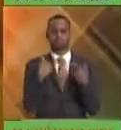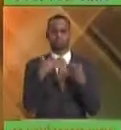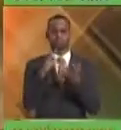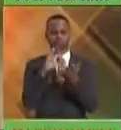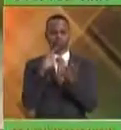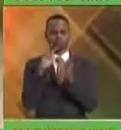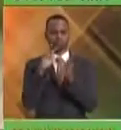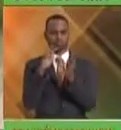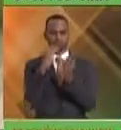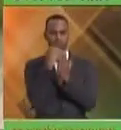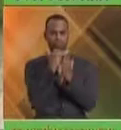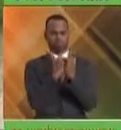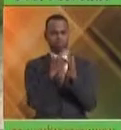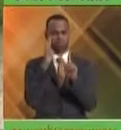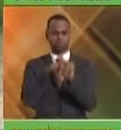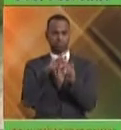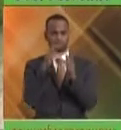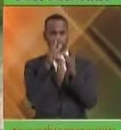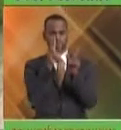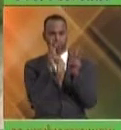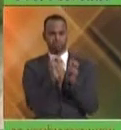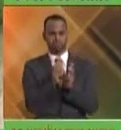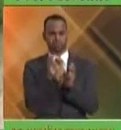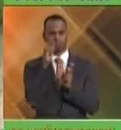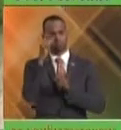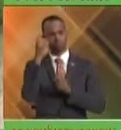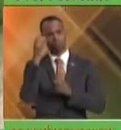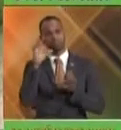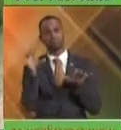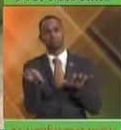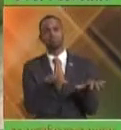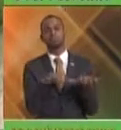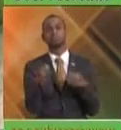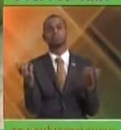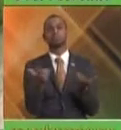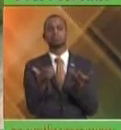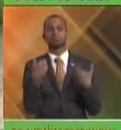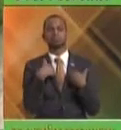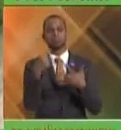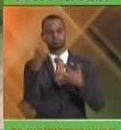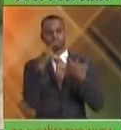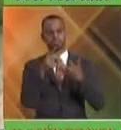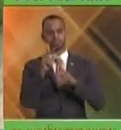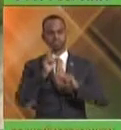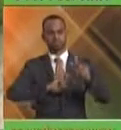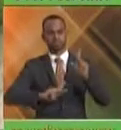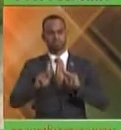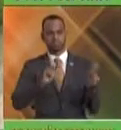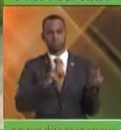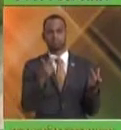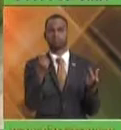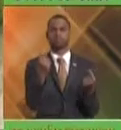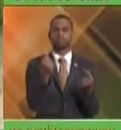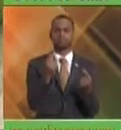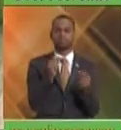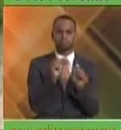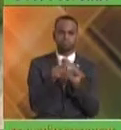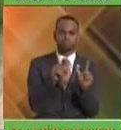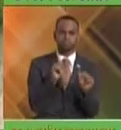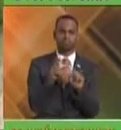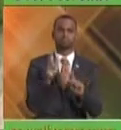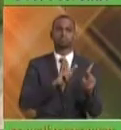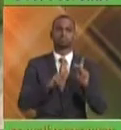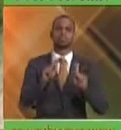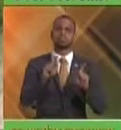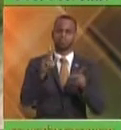formulario el formulario se llena la intención es describir cuál es la práctica que hay un conjunto de preguntas que le va llevando a la persona